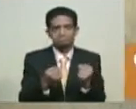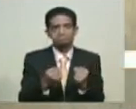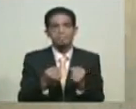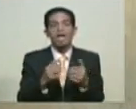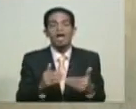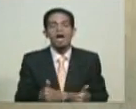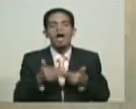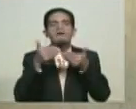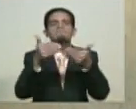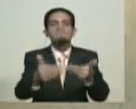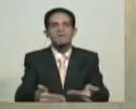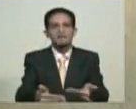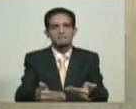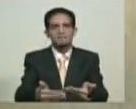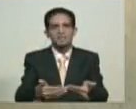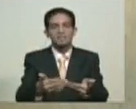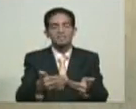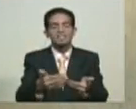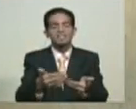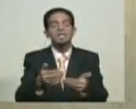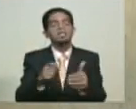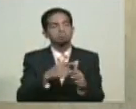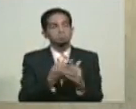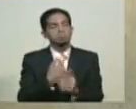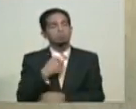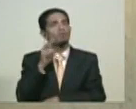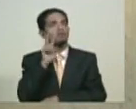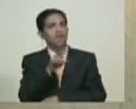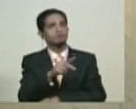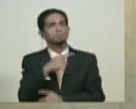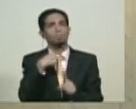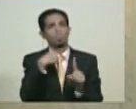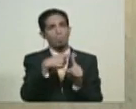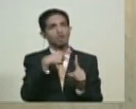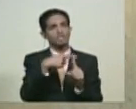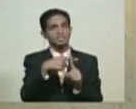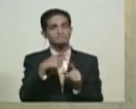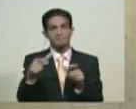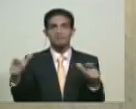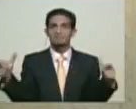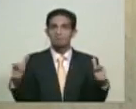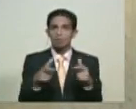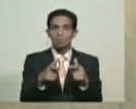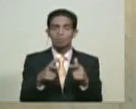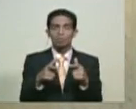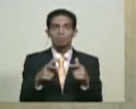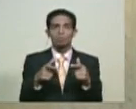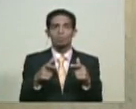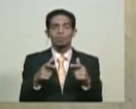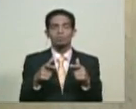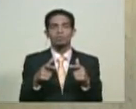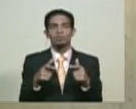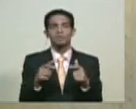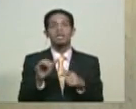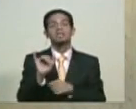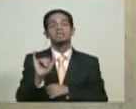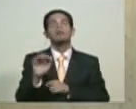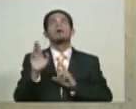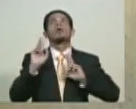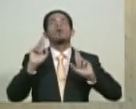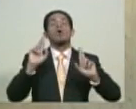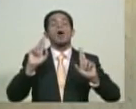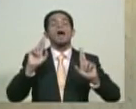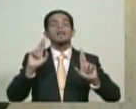avanzar en eso. Por eso me parece muy positiva, muy oportuna esta reunión, y espero en 24